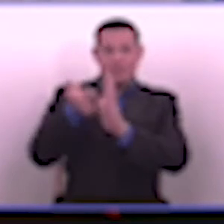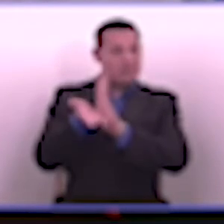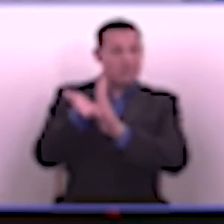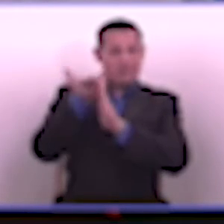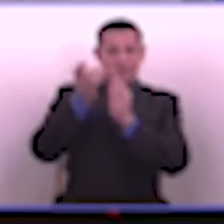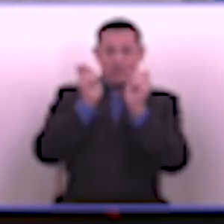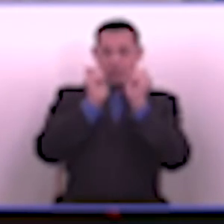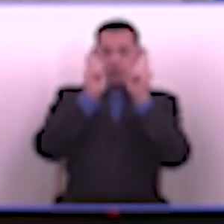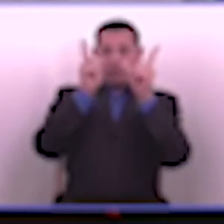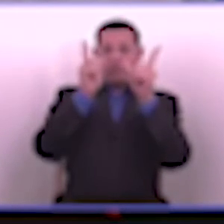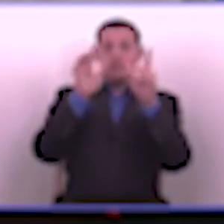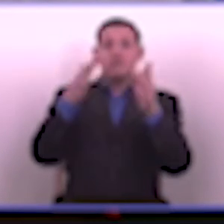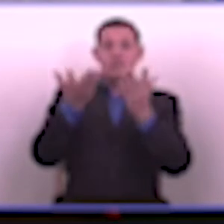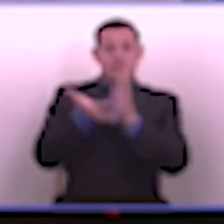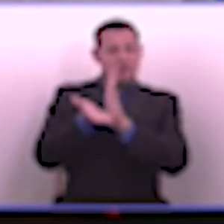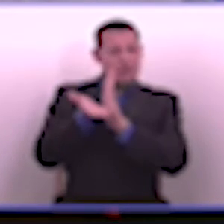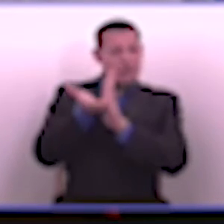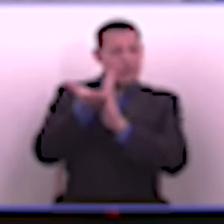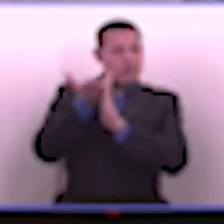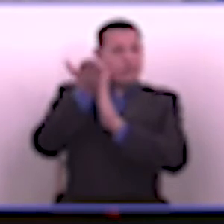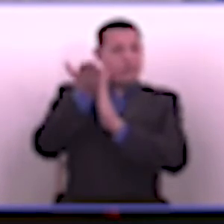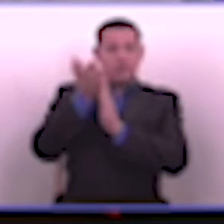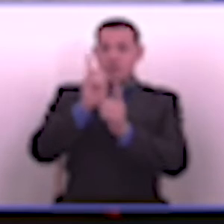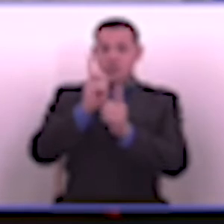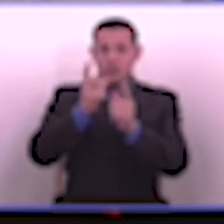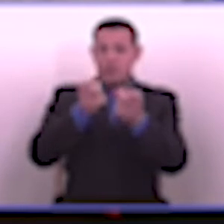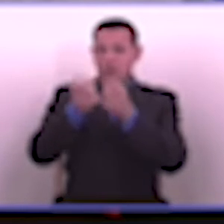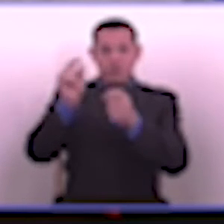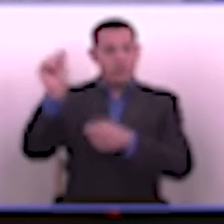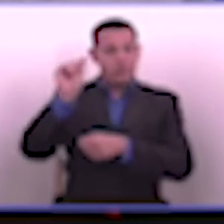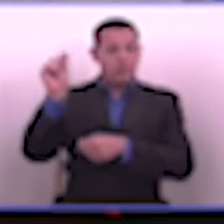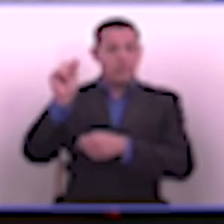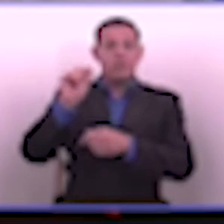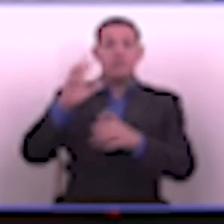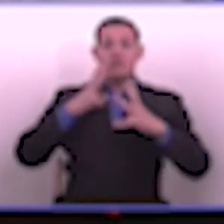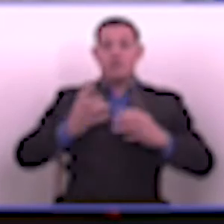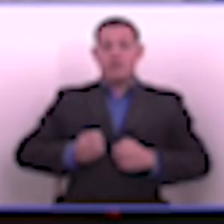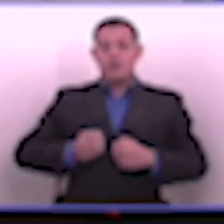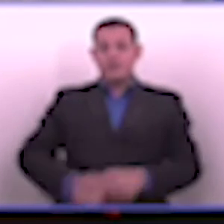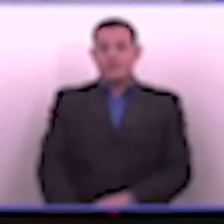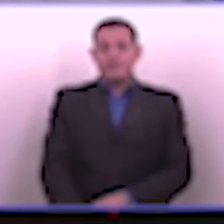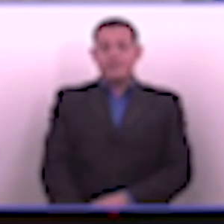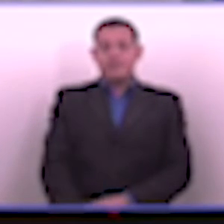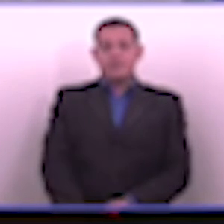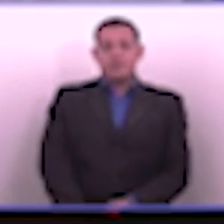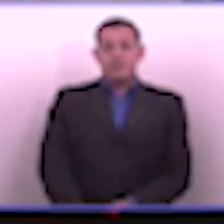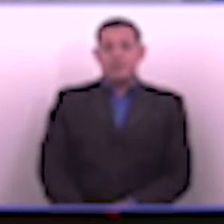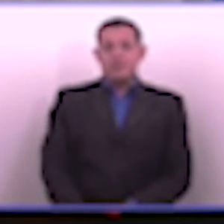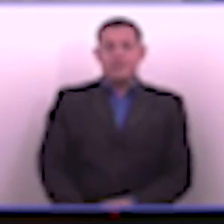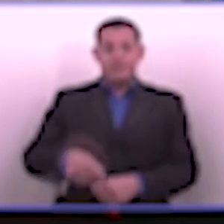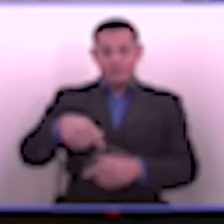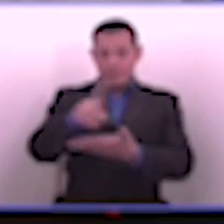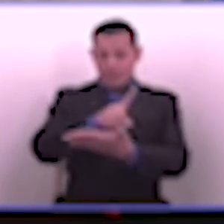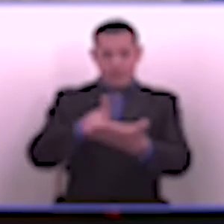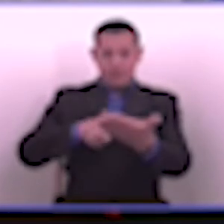sorprendidos por incrementos que no están autorizados por el gobierno este